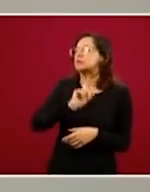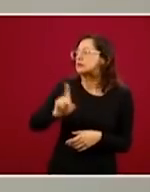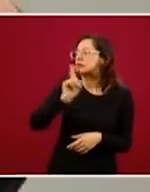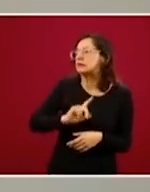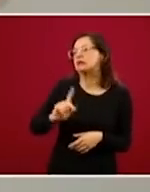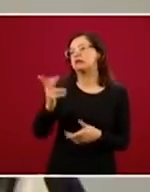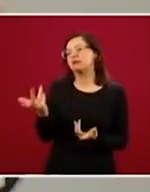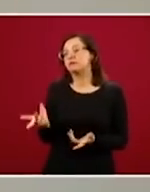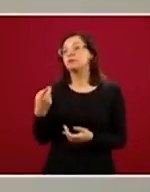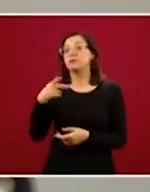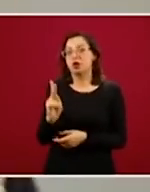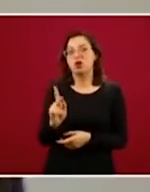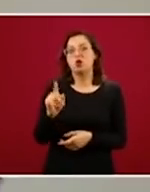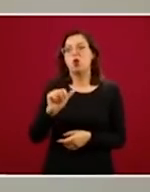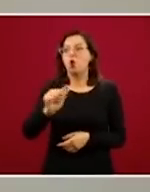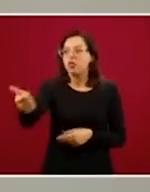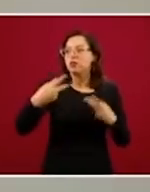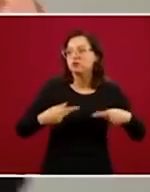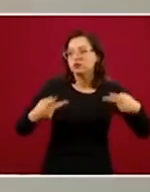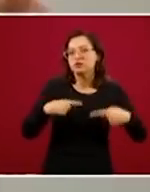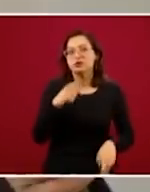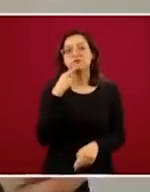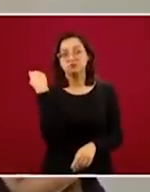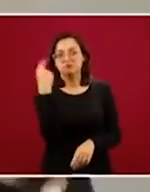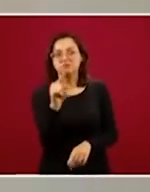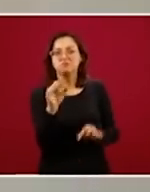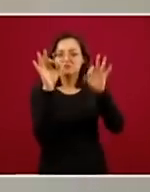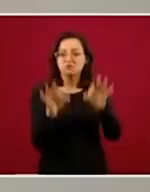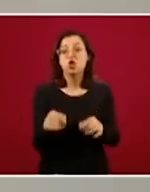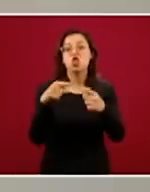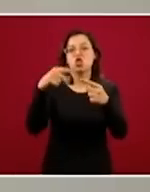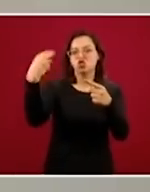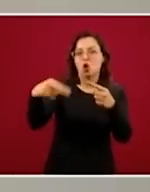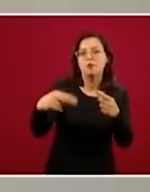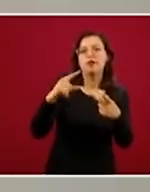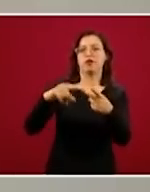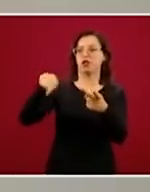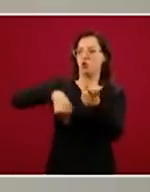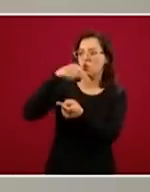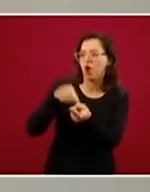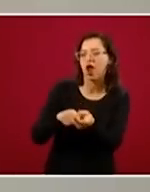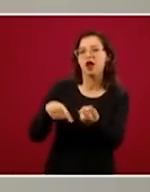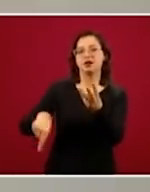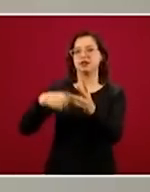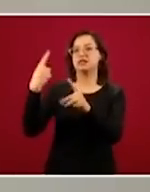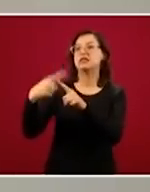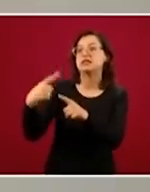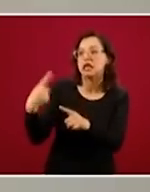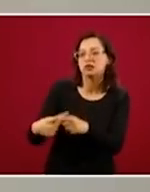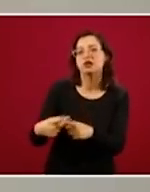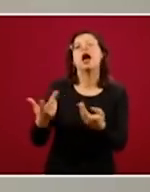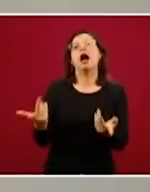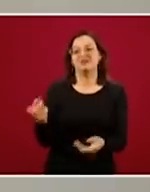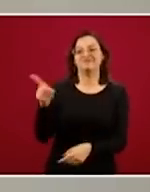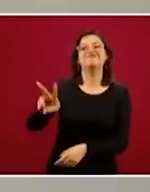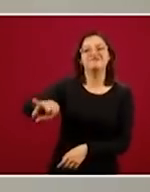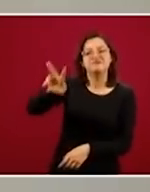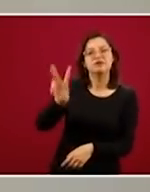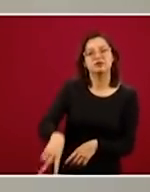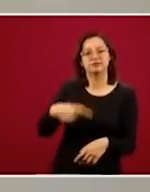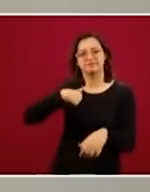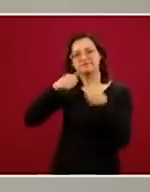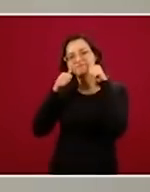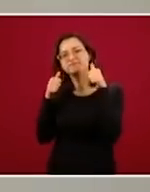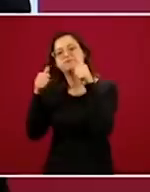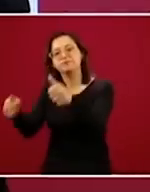donde hay problemas o donde alguien está obstaculizando el funcionamiento del sistema nacional de salud hoy el ine tiene más